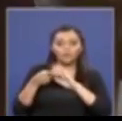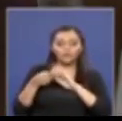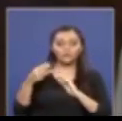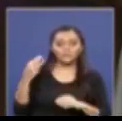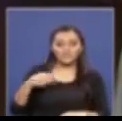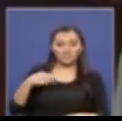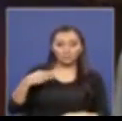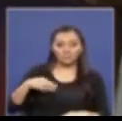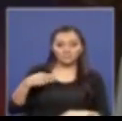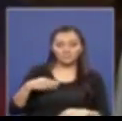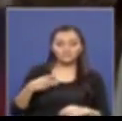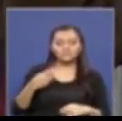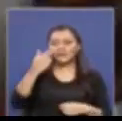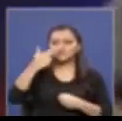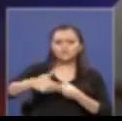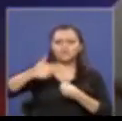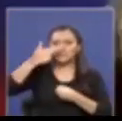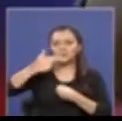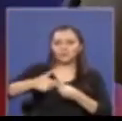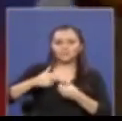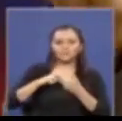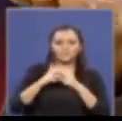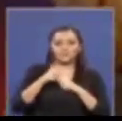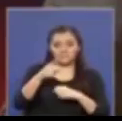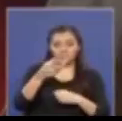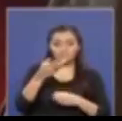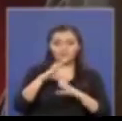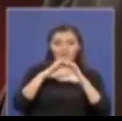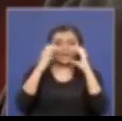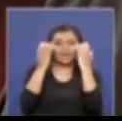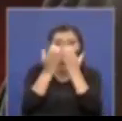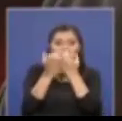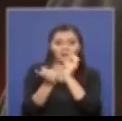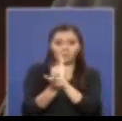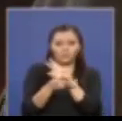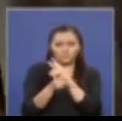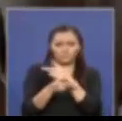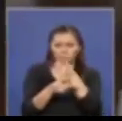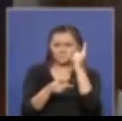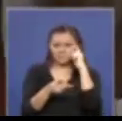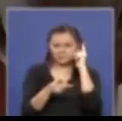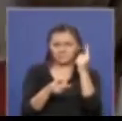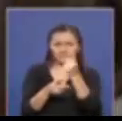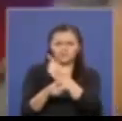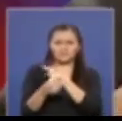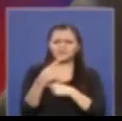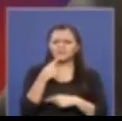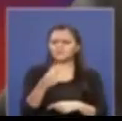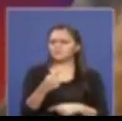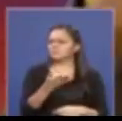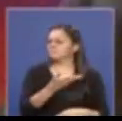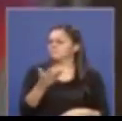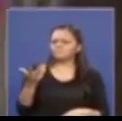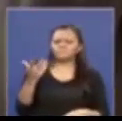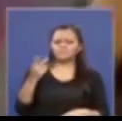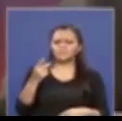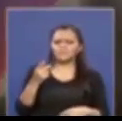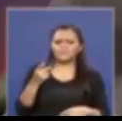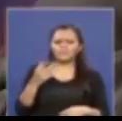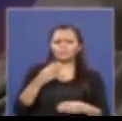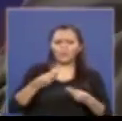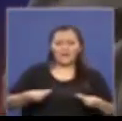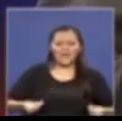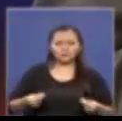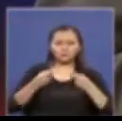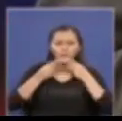Las cámaras de la producción, ustedes lo han escuchado, recuerdo. hay que eliminar los subsidios, hay que bajar el